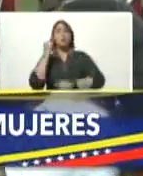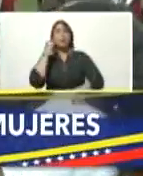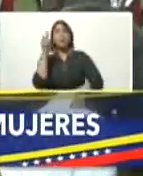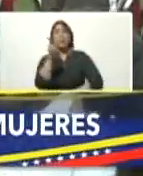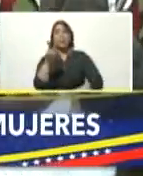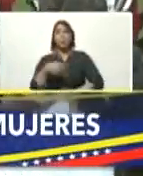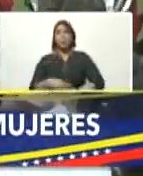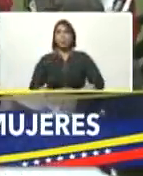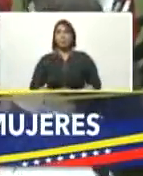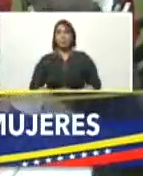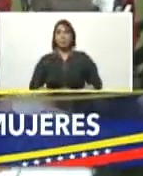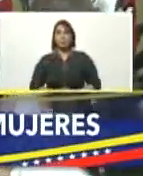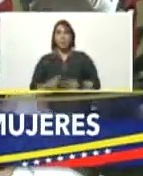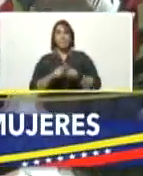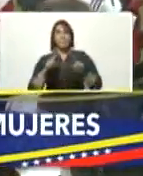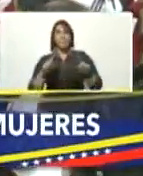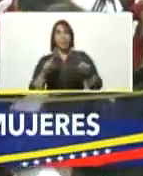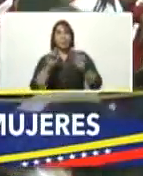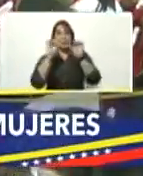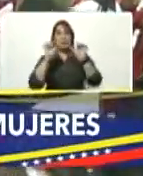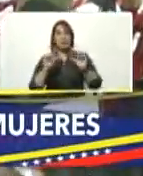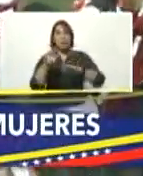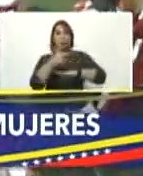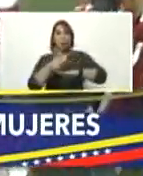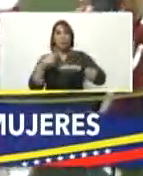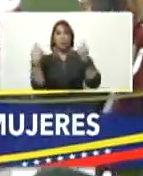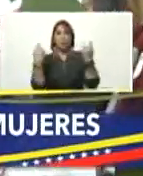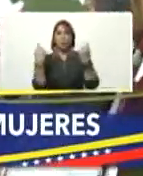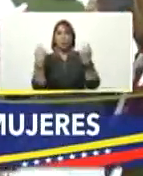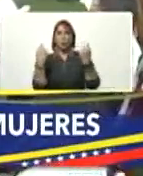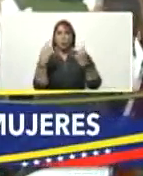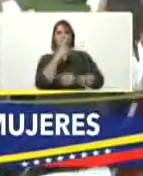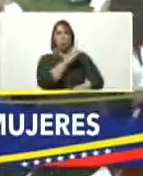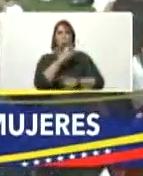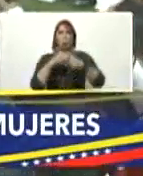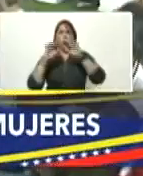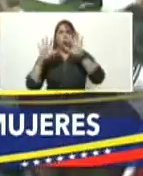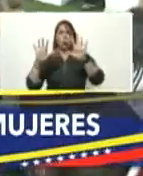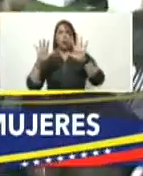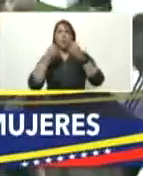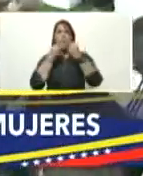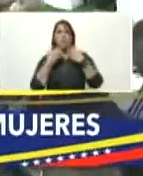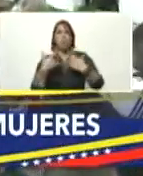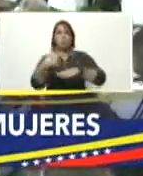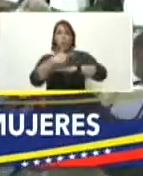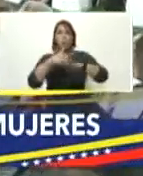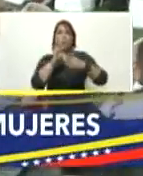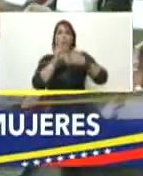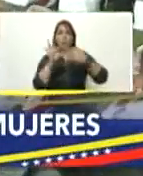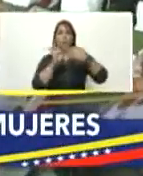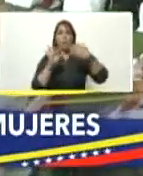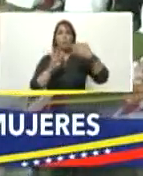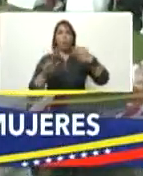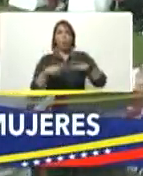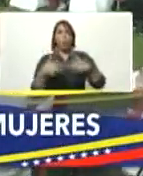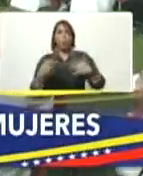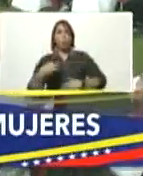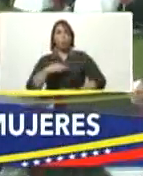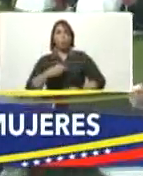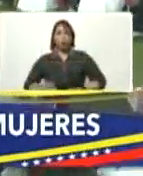Venezuela, para que el sistema de gobierno popular del 1x10 del buen gobierno funcione cuando lo echemos